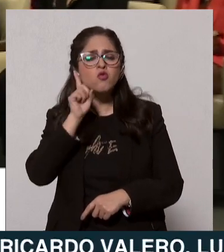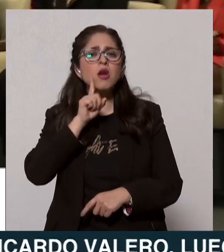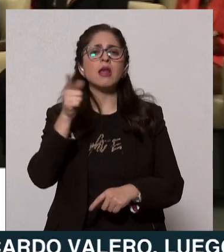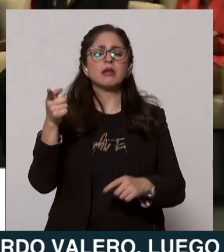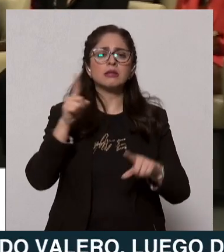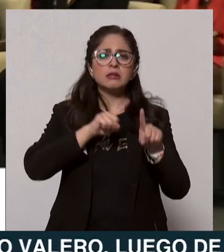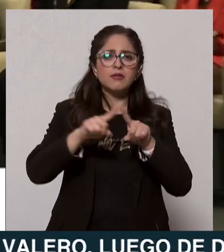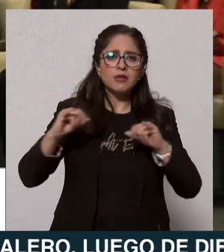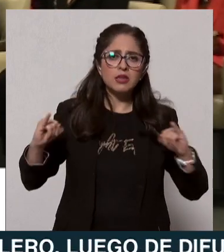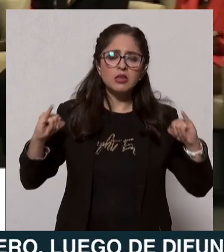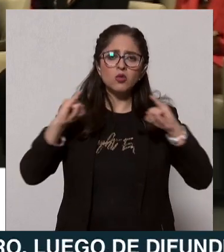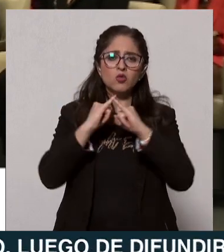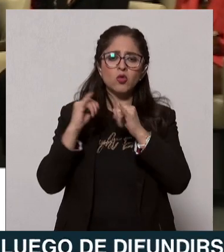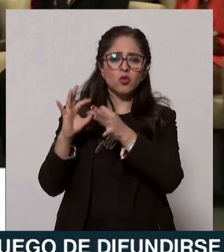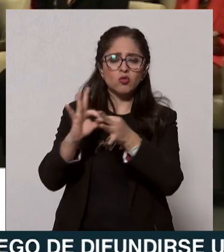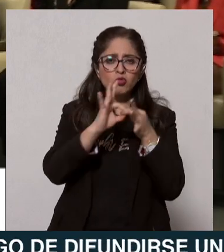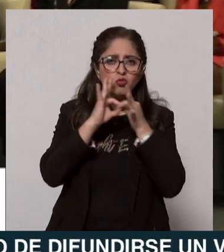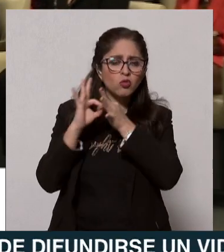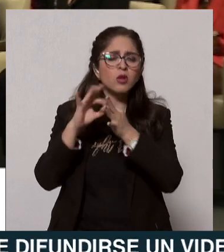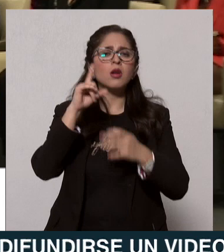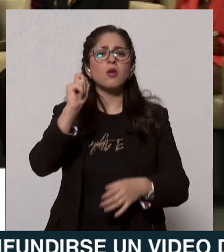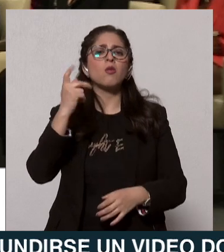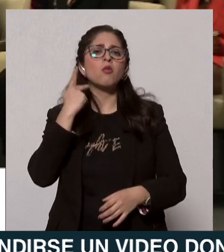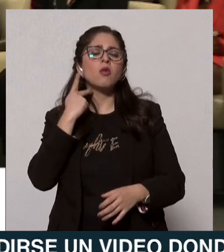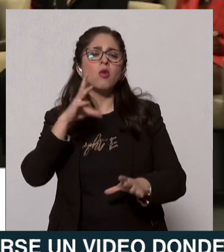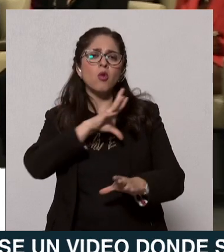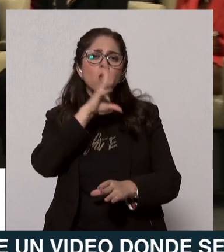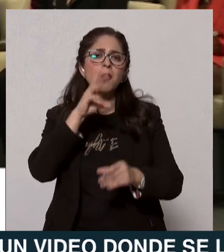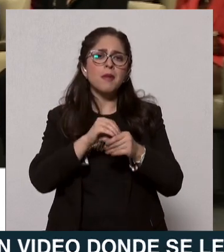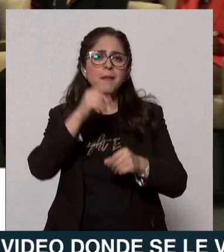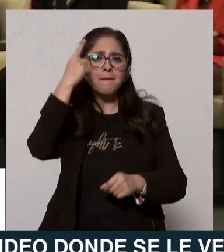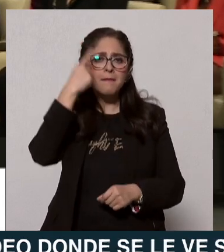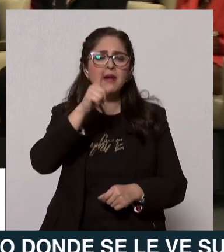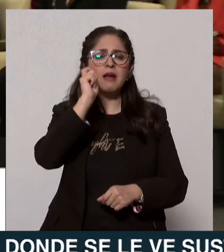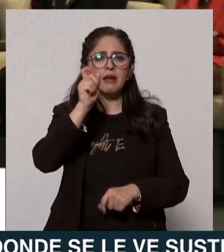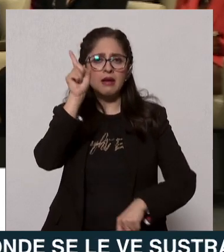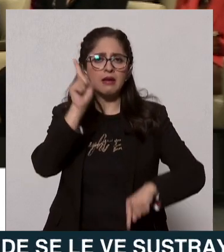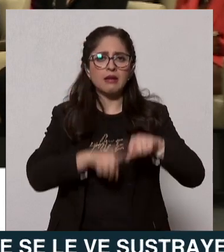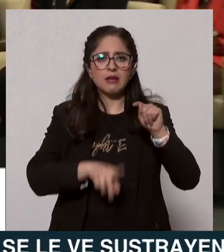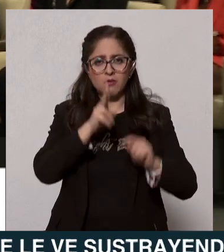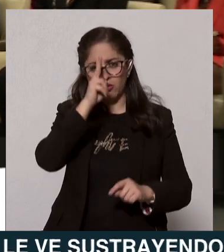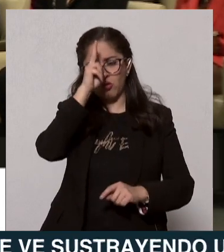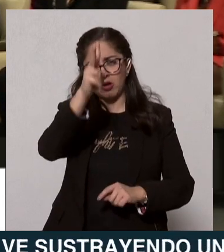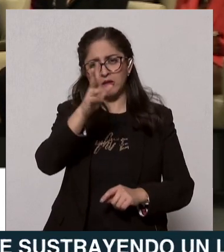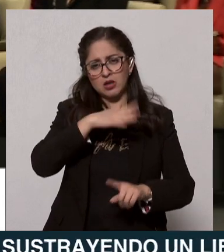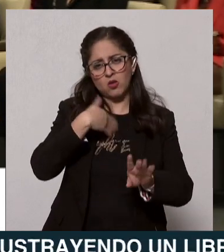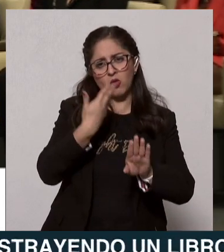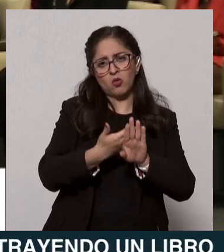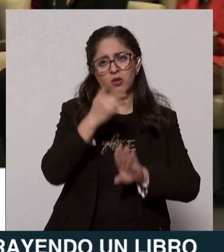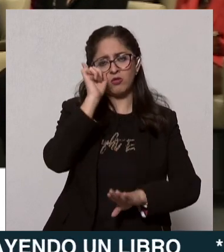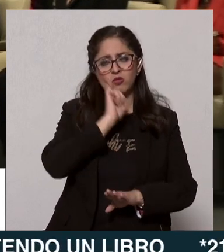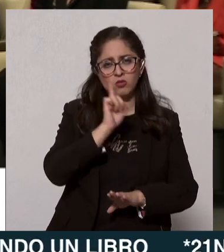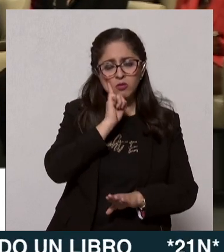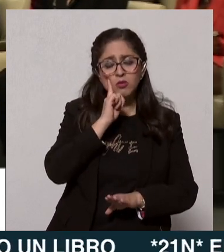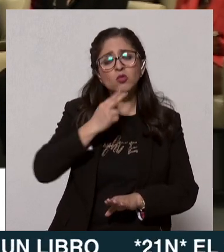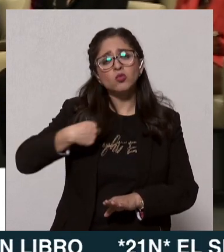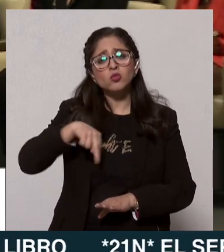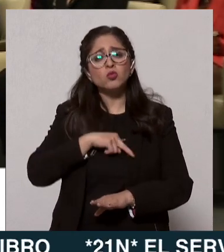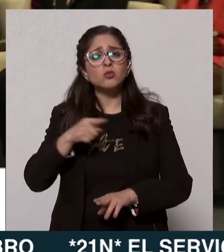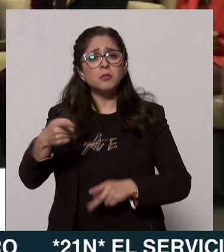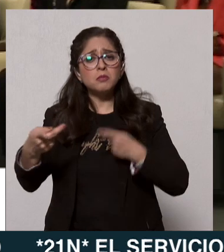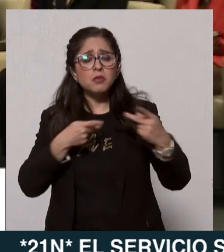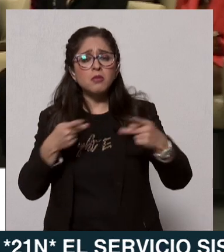instituciones en políticas integrales que erradiquen la violencia de género. Para ello, diseñamos y estamos